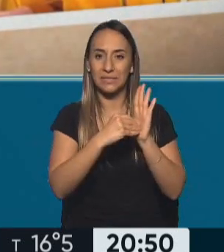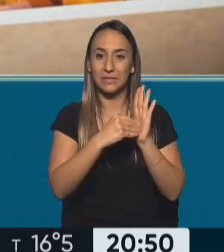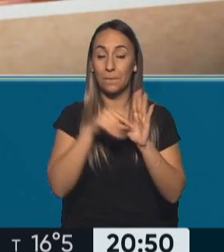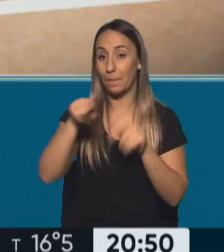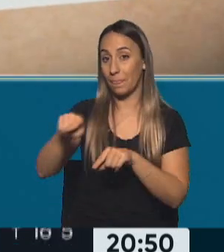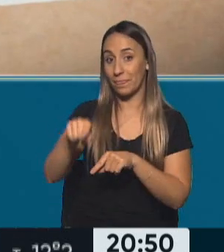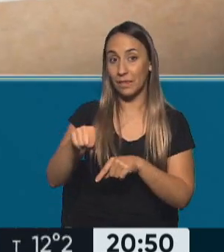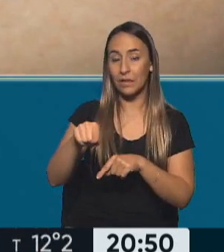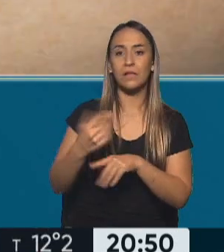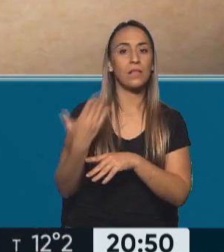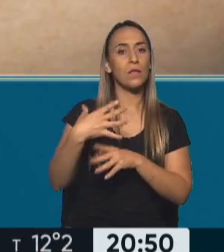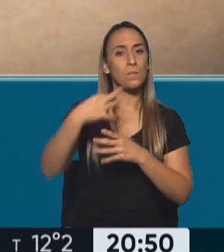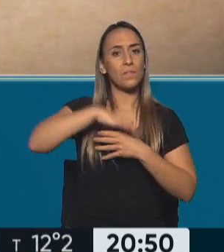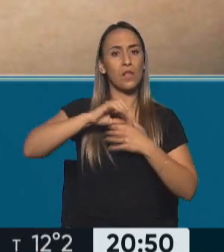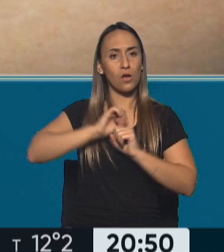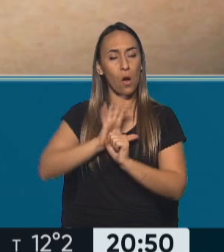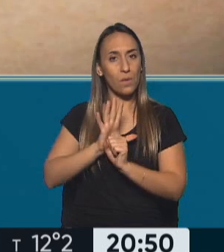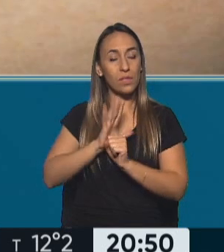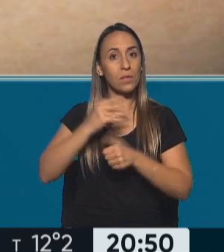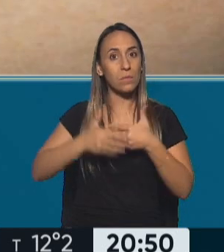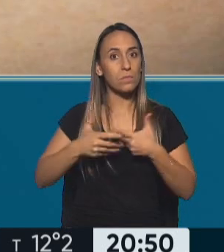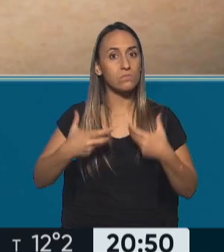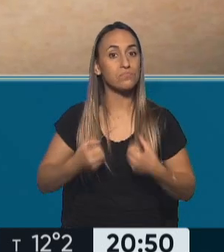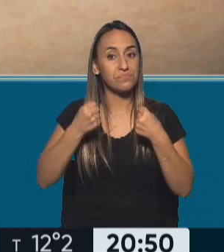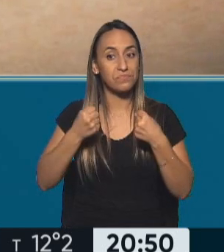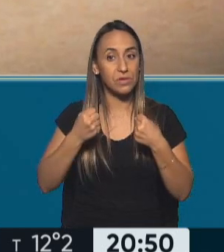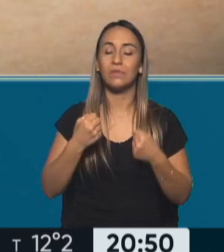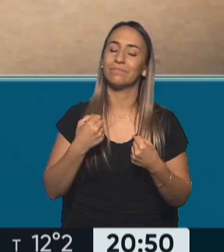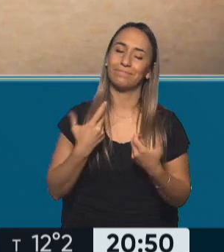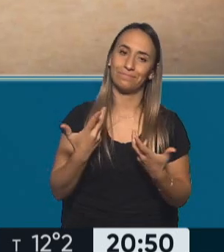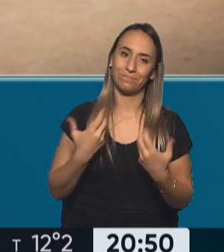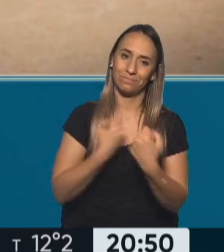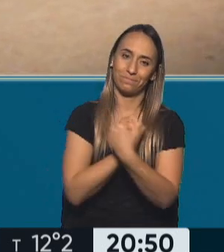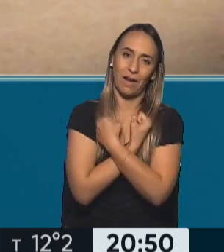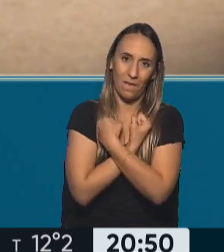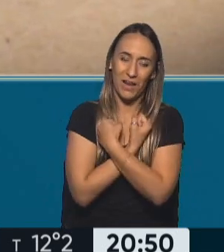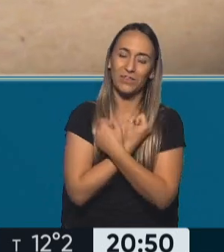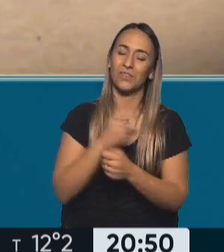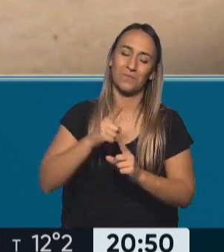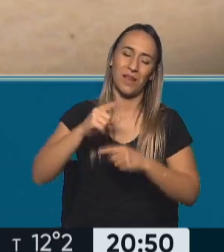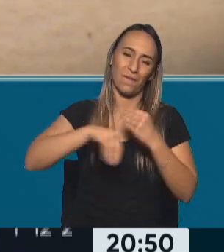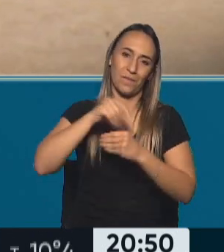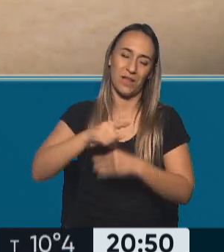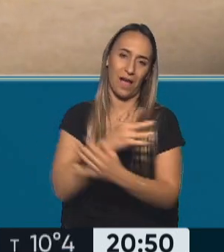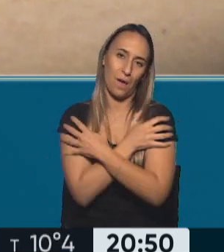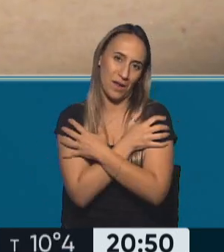Hilda se recuperó del COVID en su momento. La abrazamos y abrazamos a todos sus familiares.